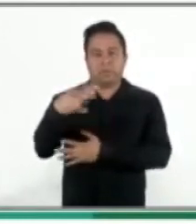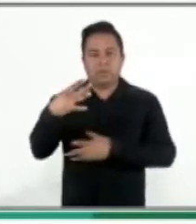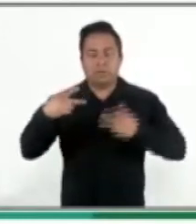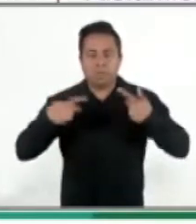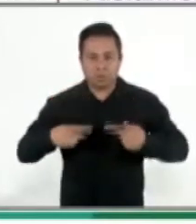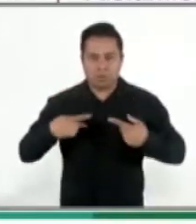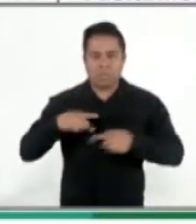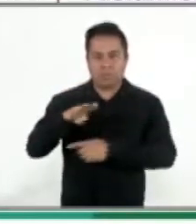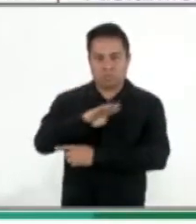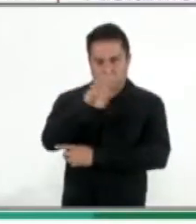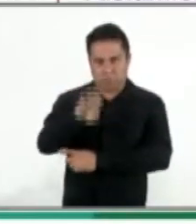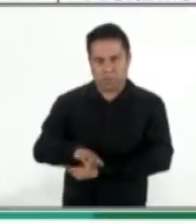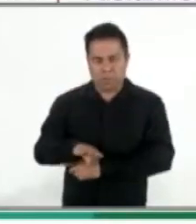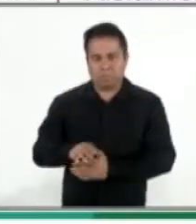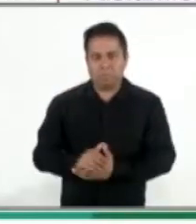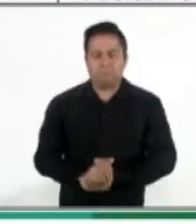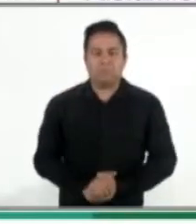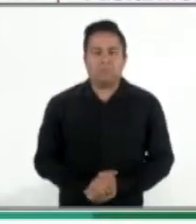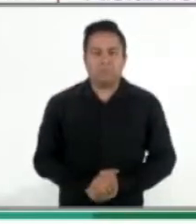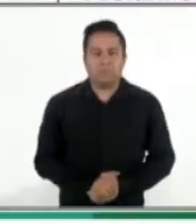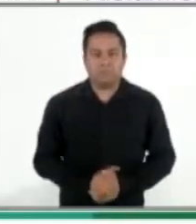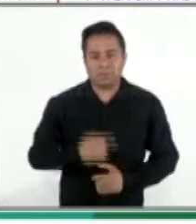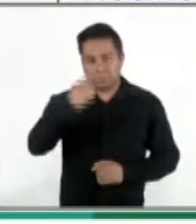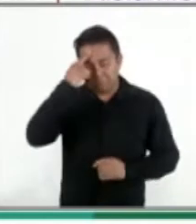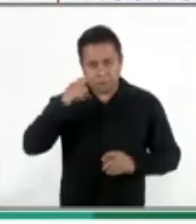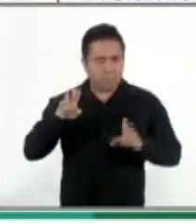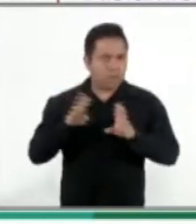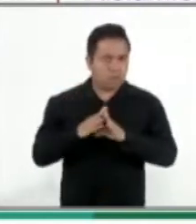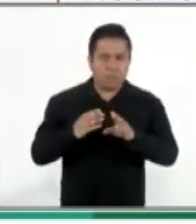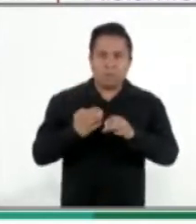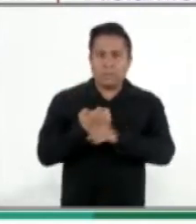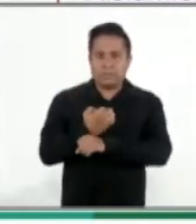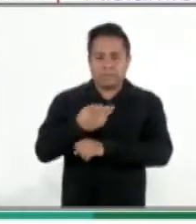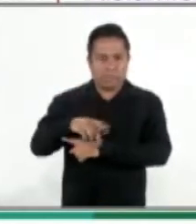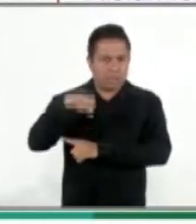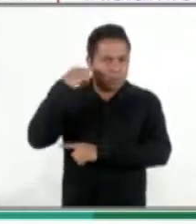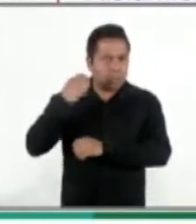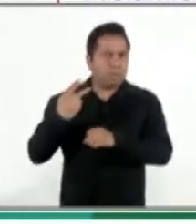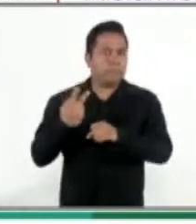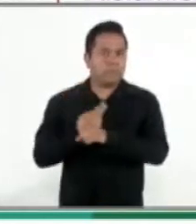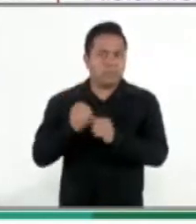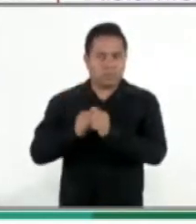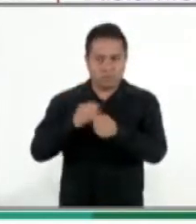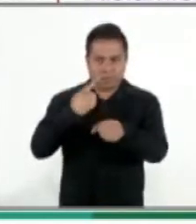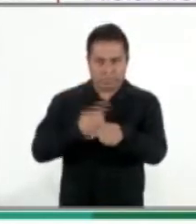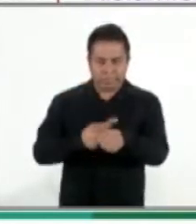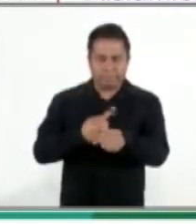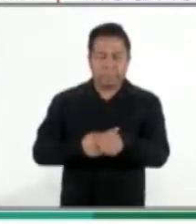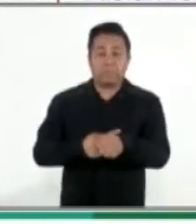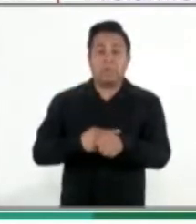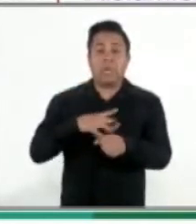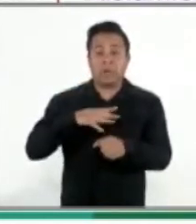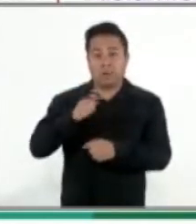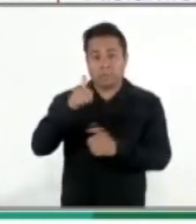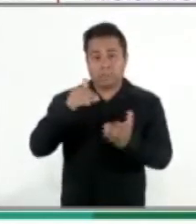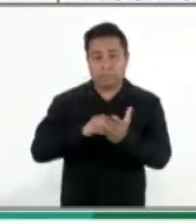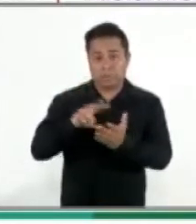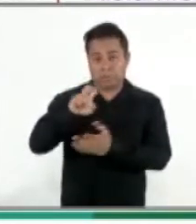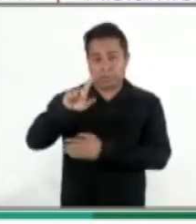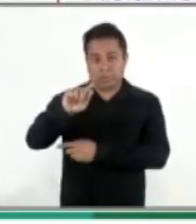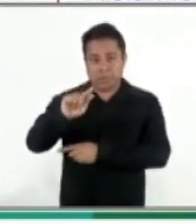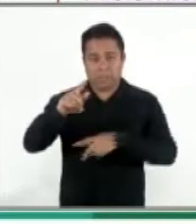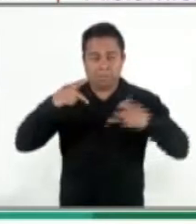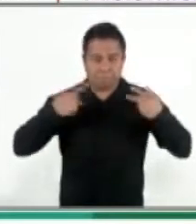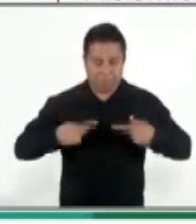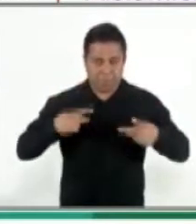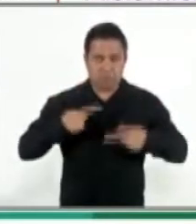hasta el momento en relación al panorama estatal tenemos ya 11 mil 270 casos notificados